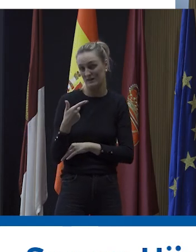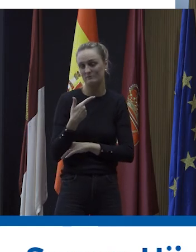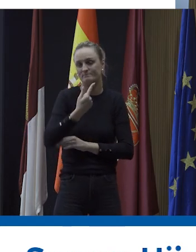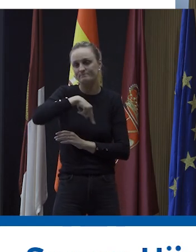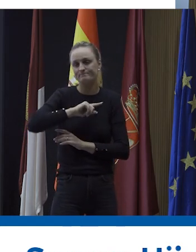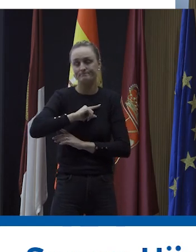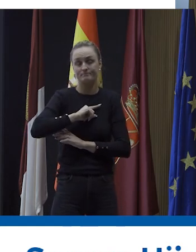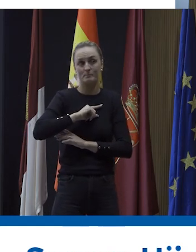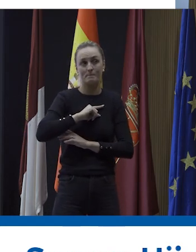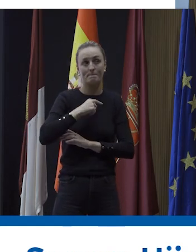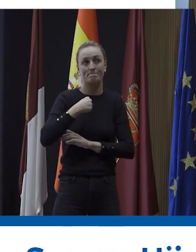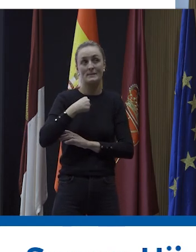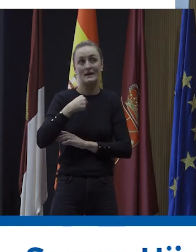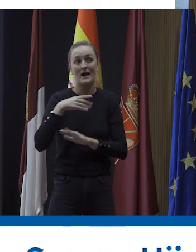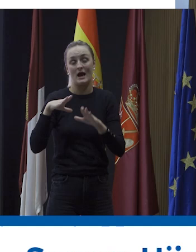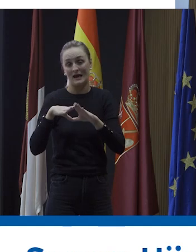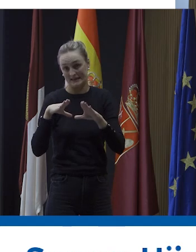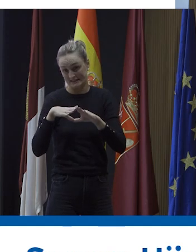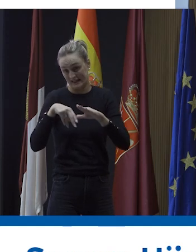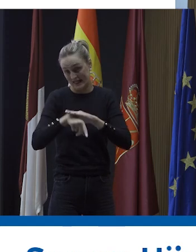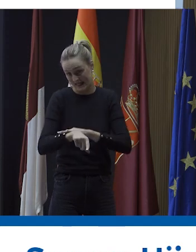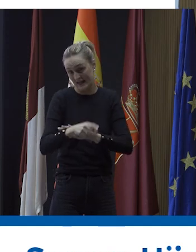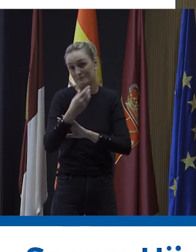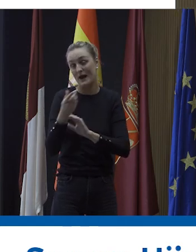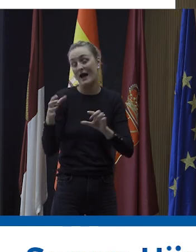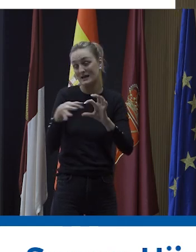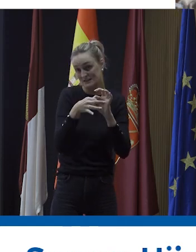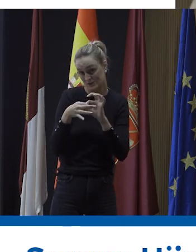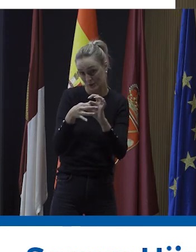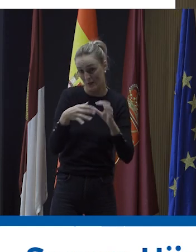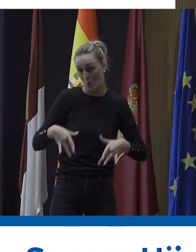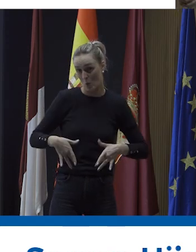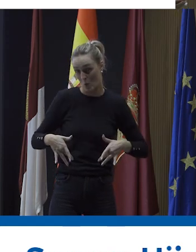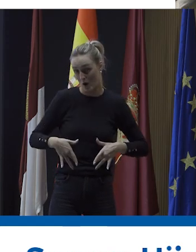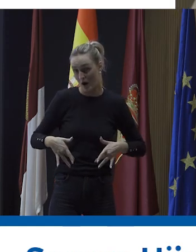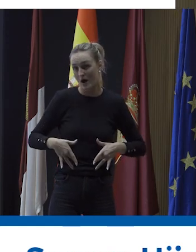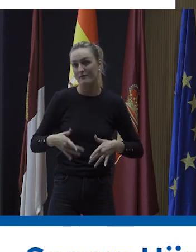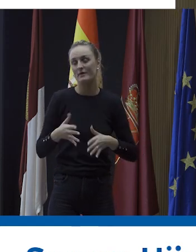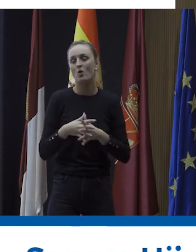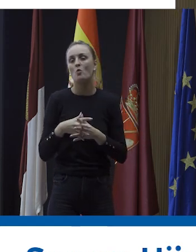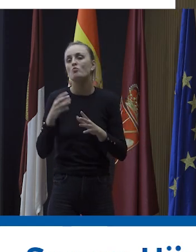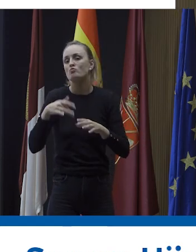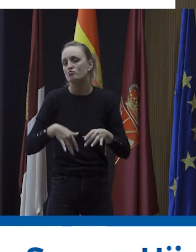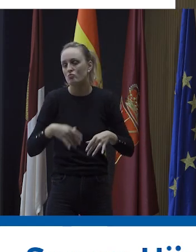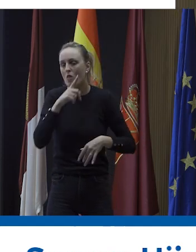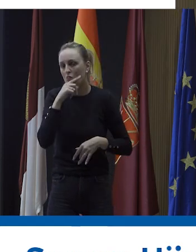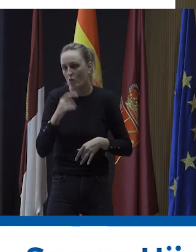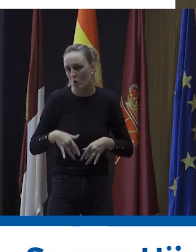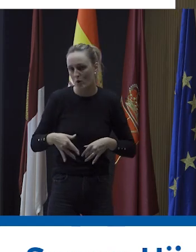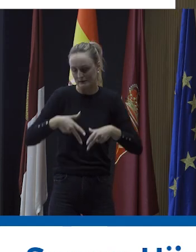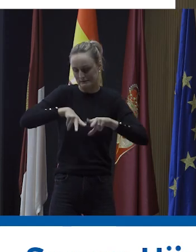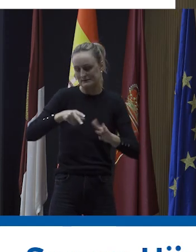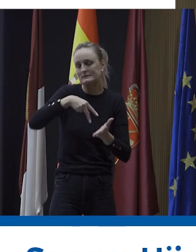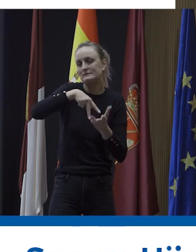incontinencia de orina va asociada también a una incontinencia de gases, ¿vale? A un dolor pélvico, a un dolor en el coxis, a un dolor al estar sentado, a